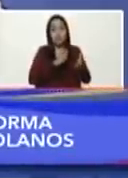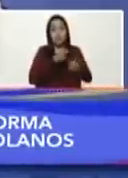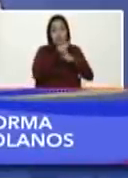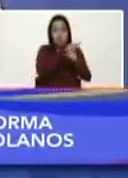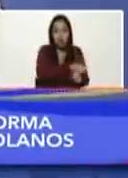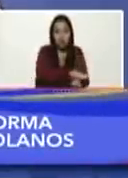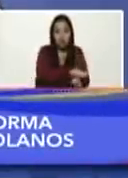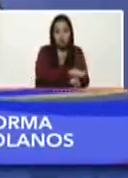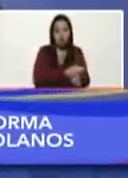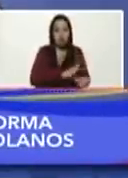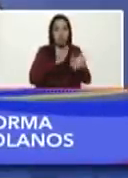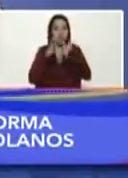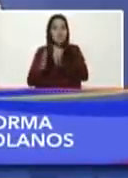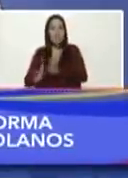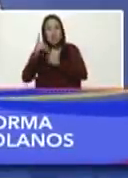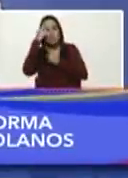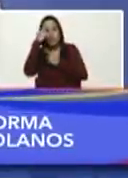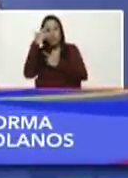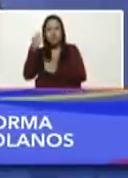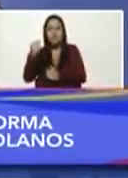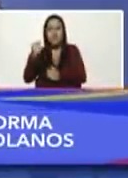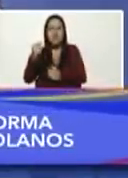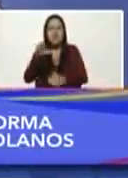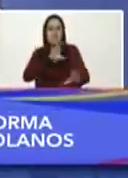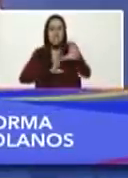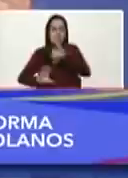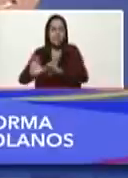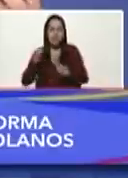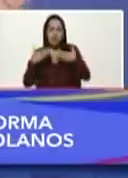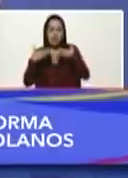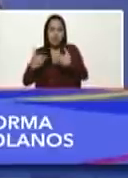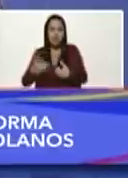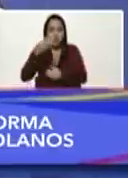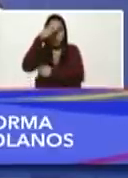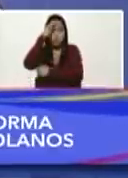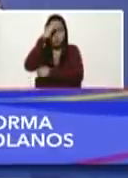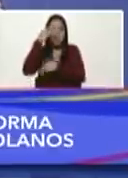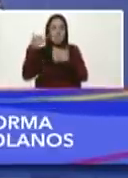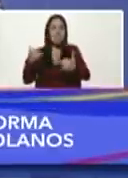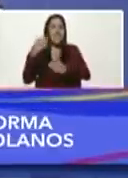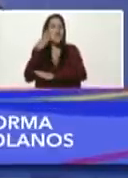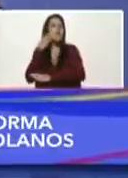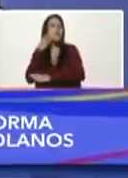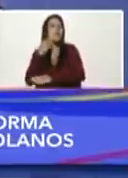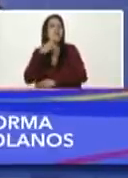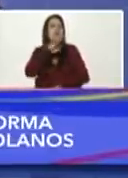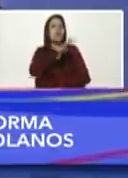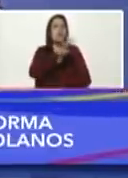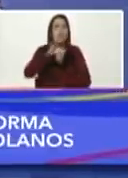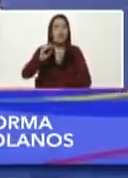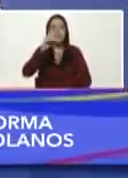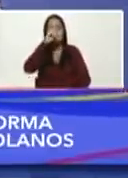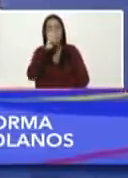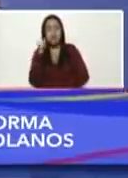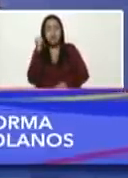los profesionales y científicos de la salud cubanos que ya traen una experiencia de 40